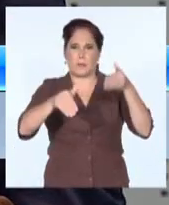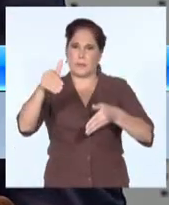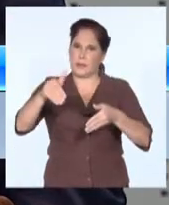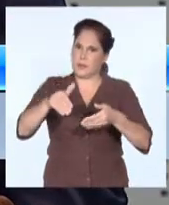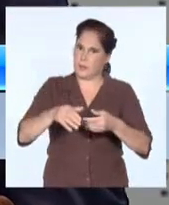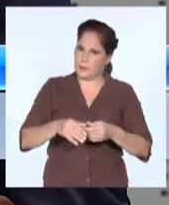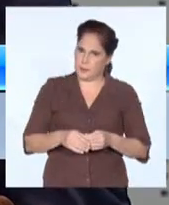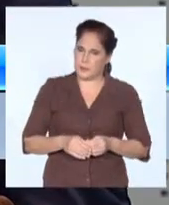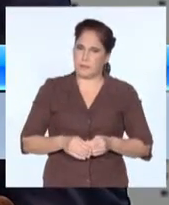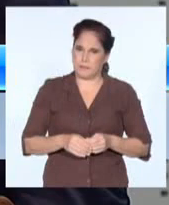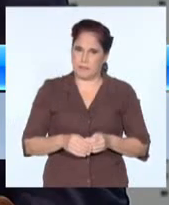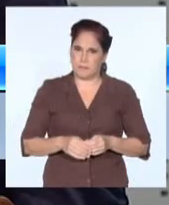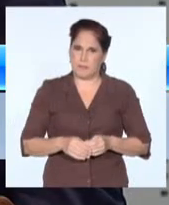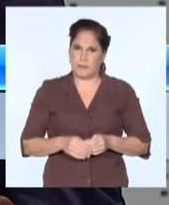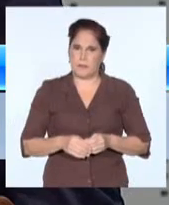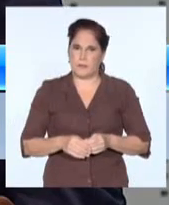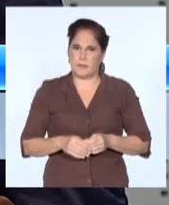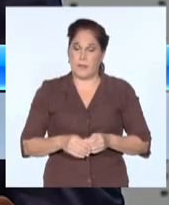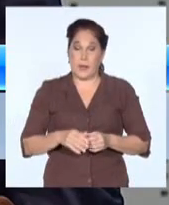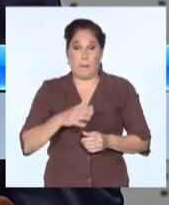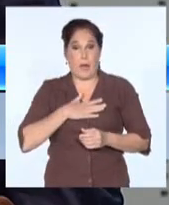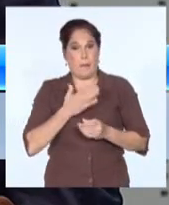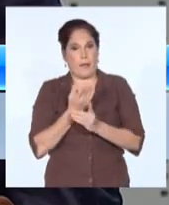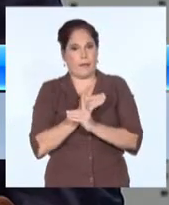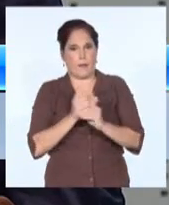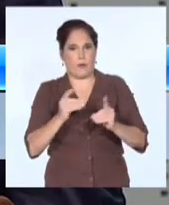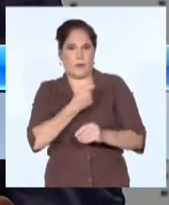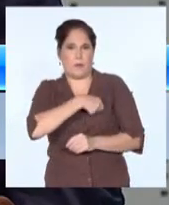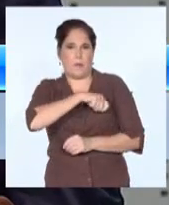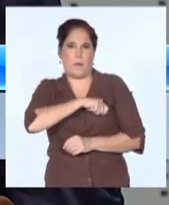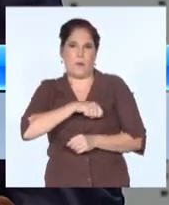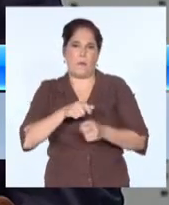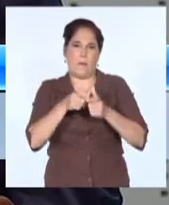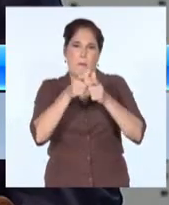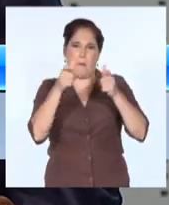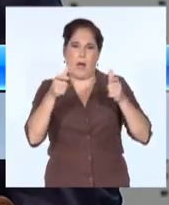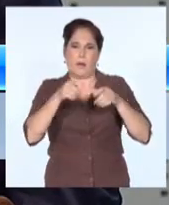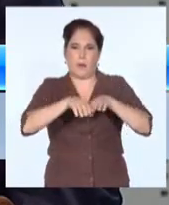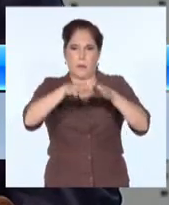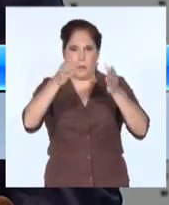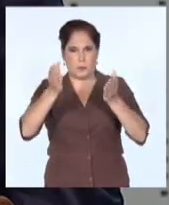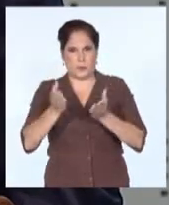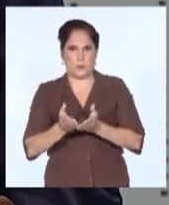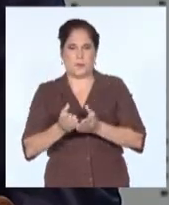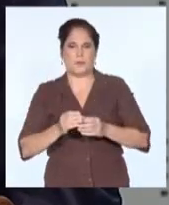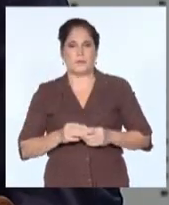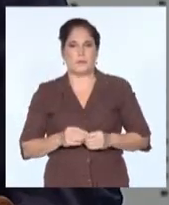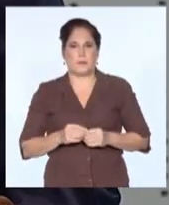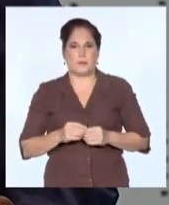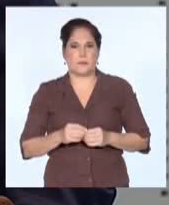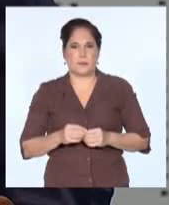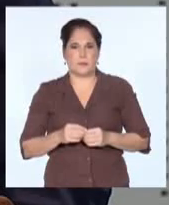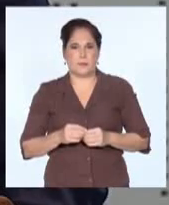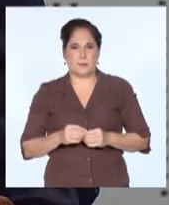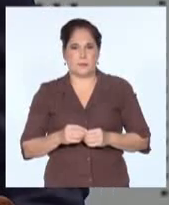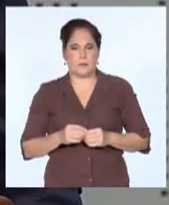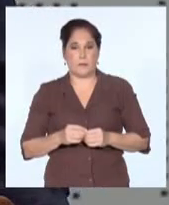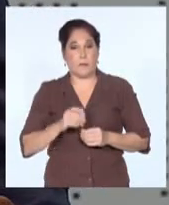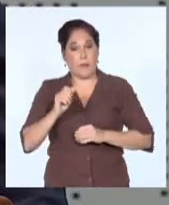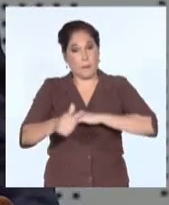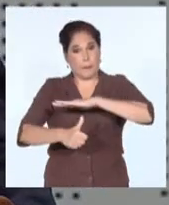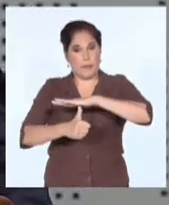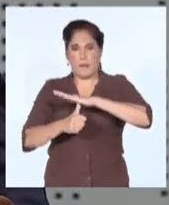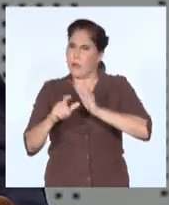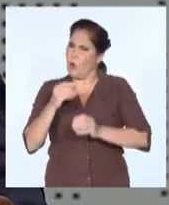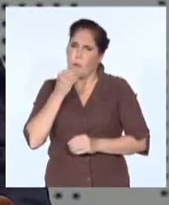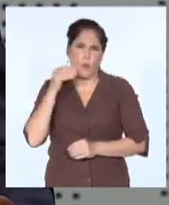de la democracia más grande y poblada del mundo. El doctor Jake no puede estar aquí debido a un